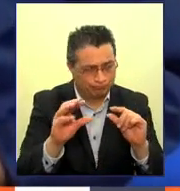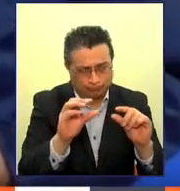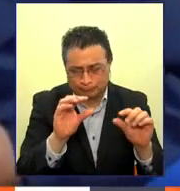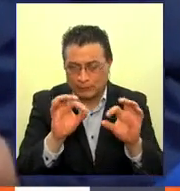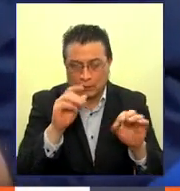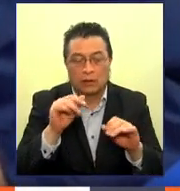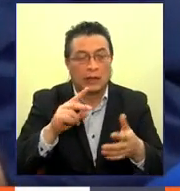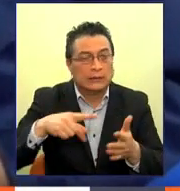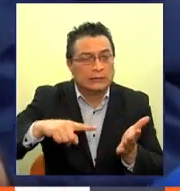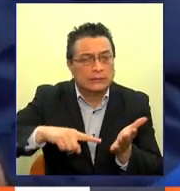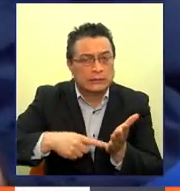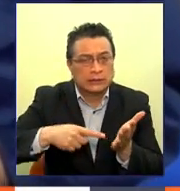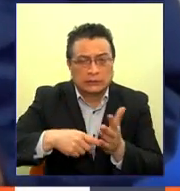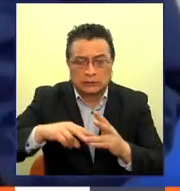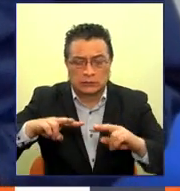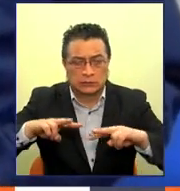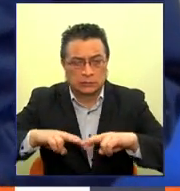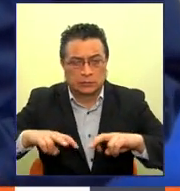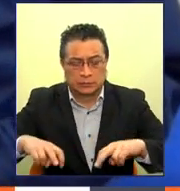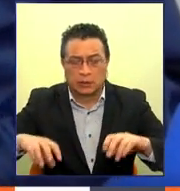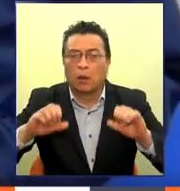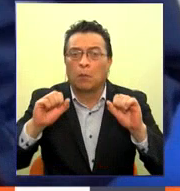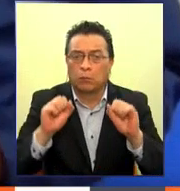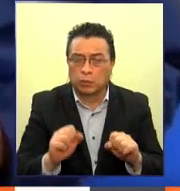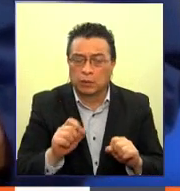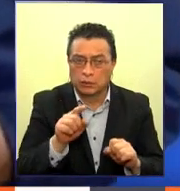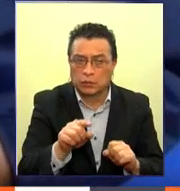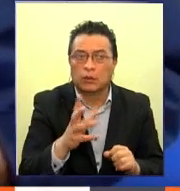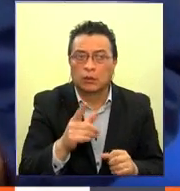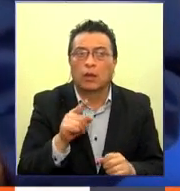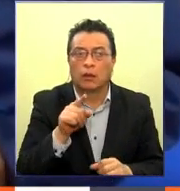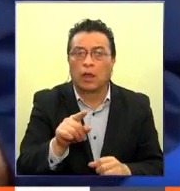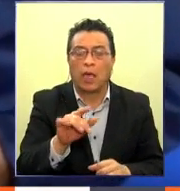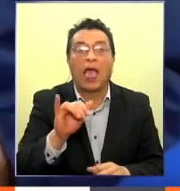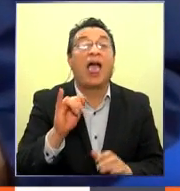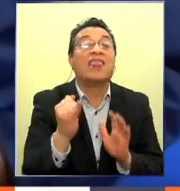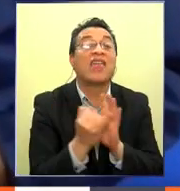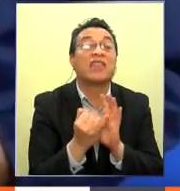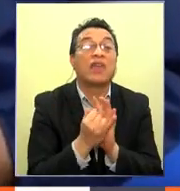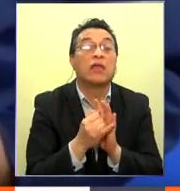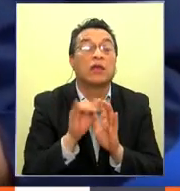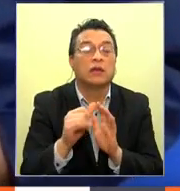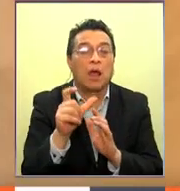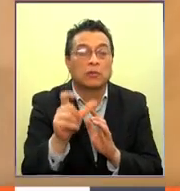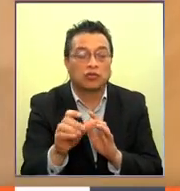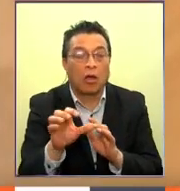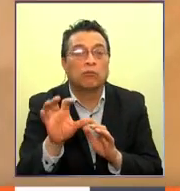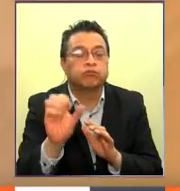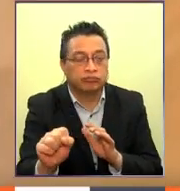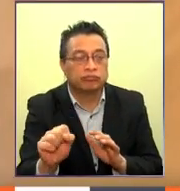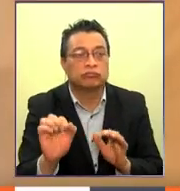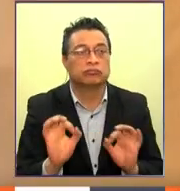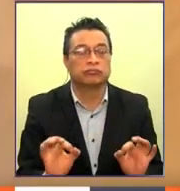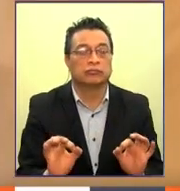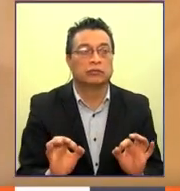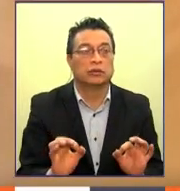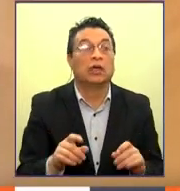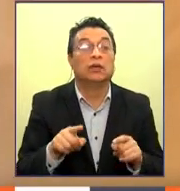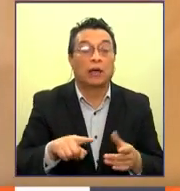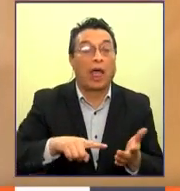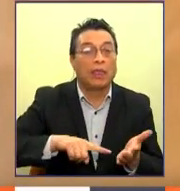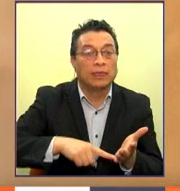técnicas investigativas, se pudo establecer la identidad y el posicionamiento de este sujeto. Parte de esas